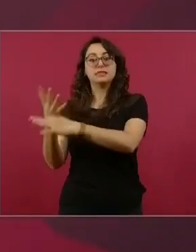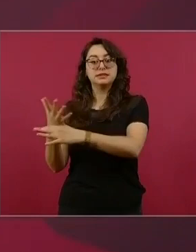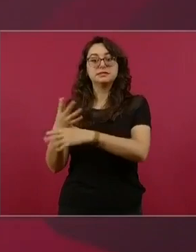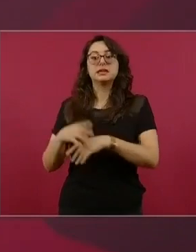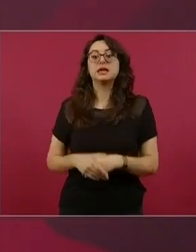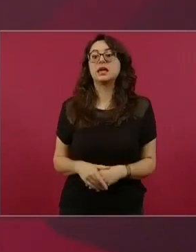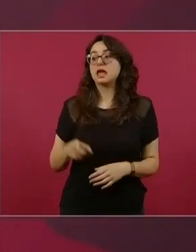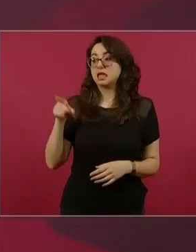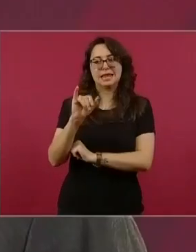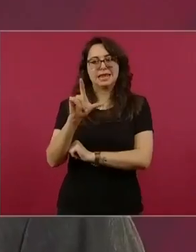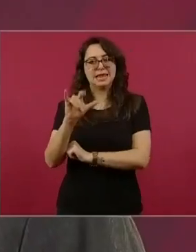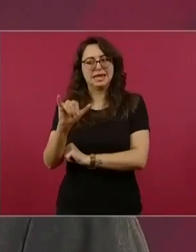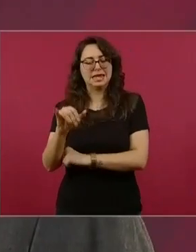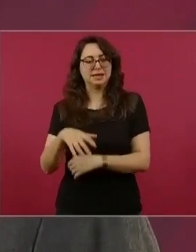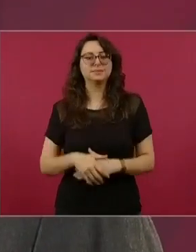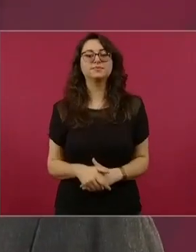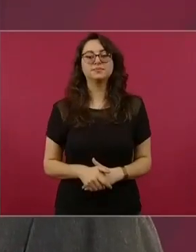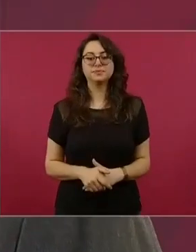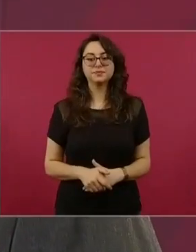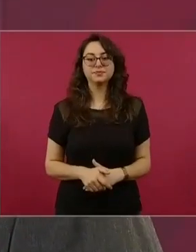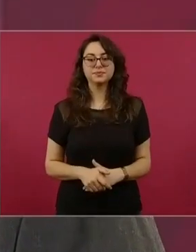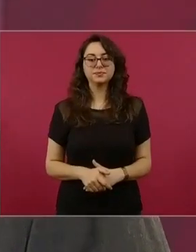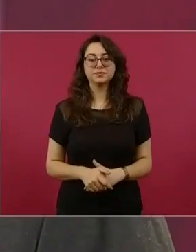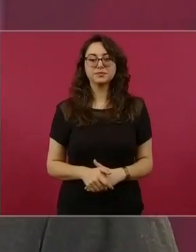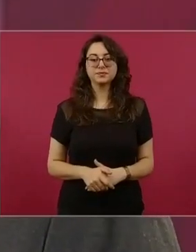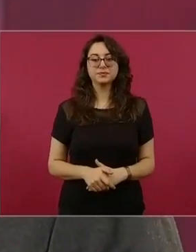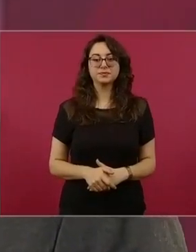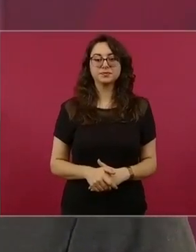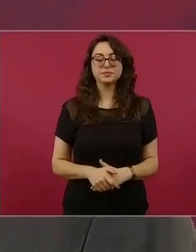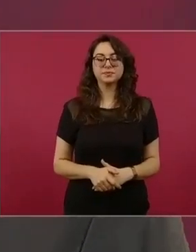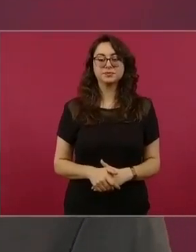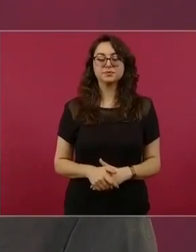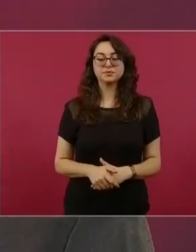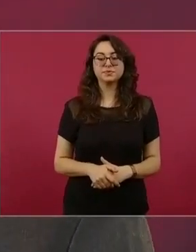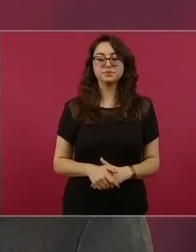meter a la cárcel, es